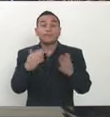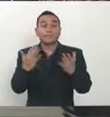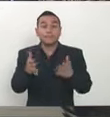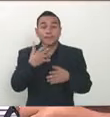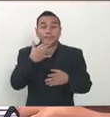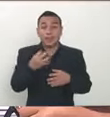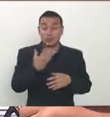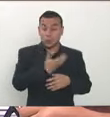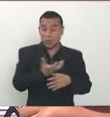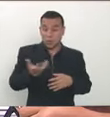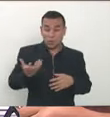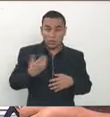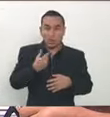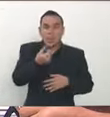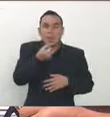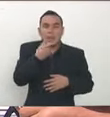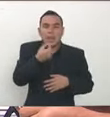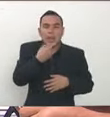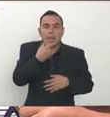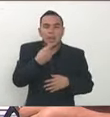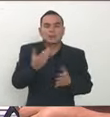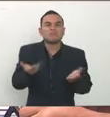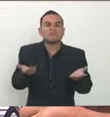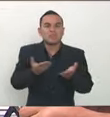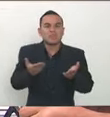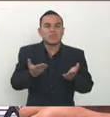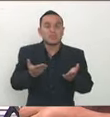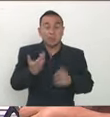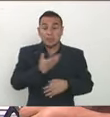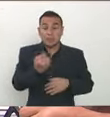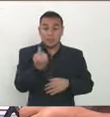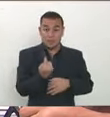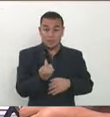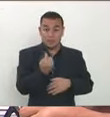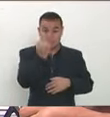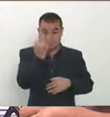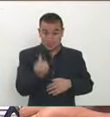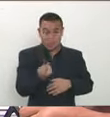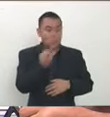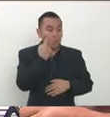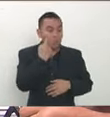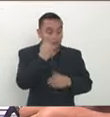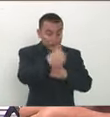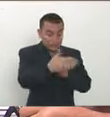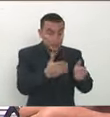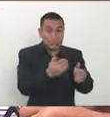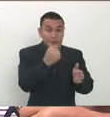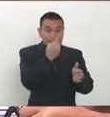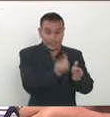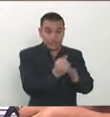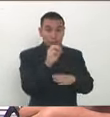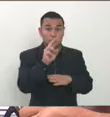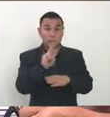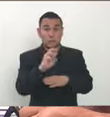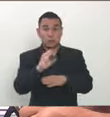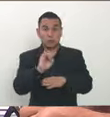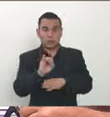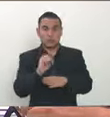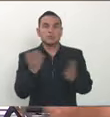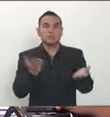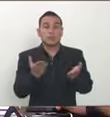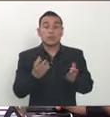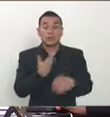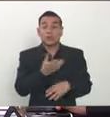la medicina que trata de, el intensivista debe ser cuidadoso en proporcionar medicina que no destruya el hígado o que no destruya